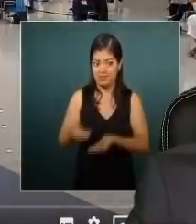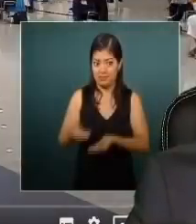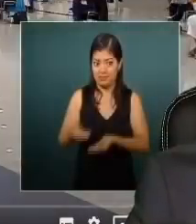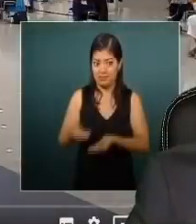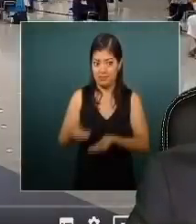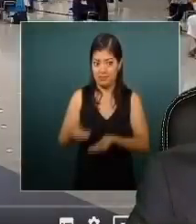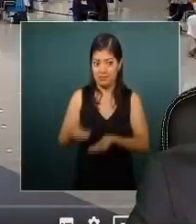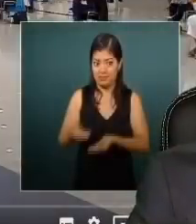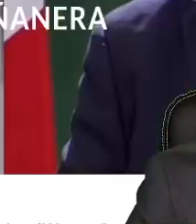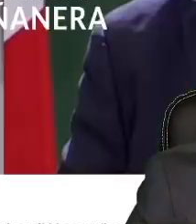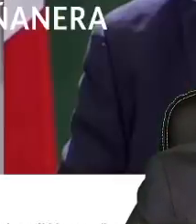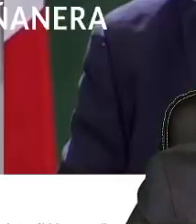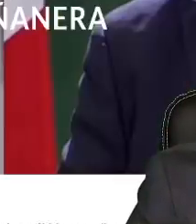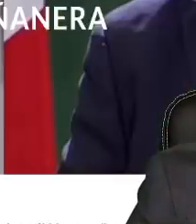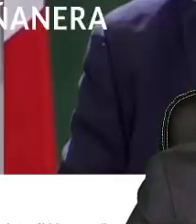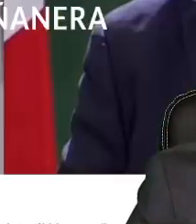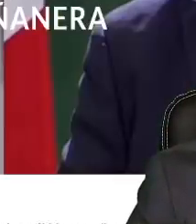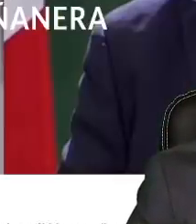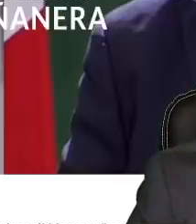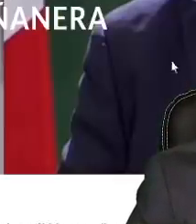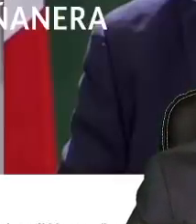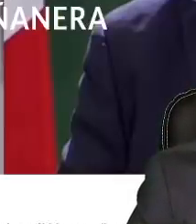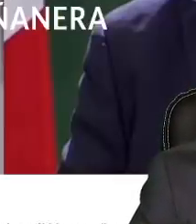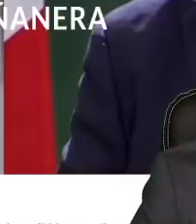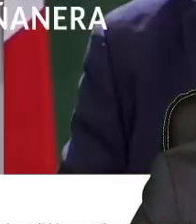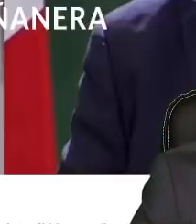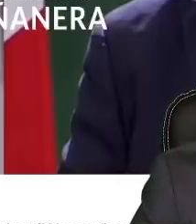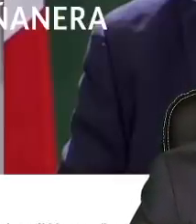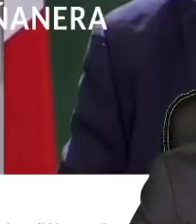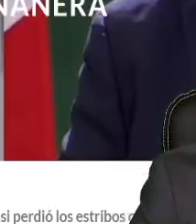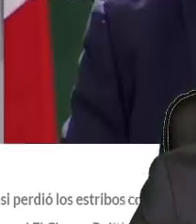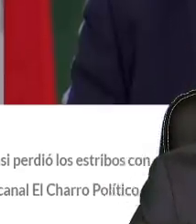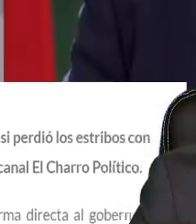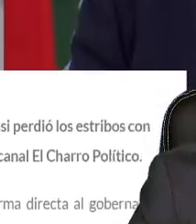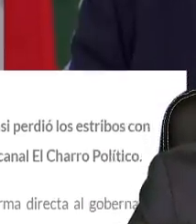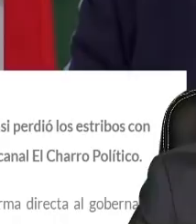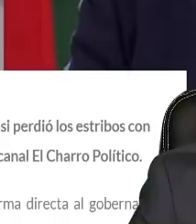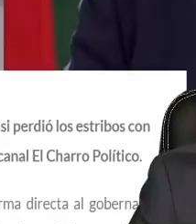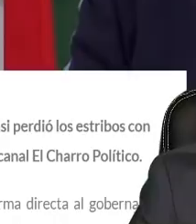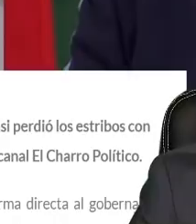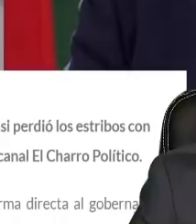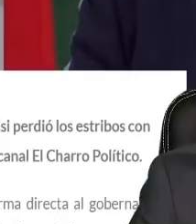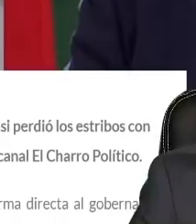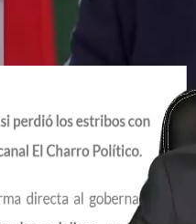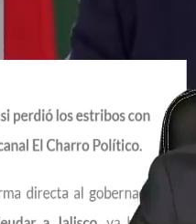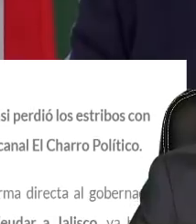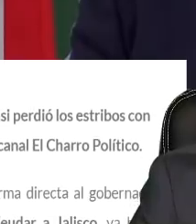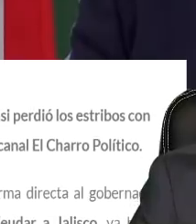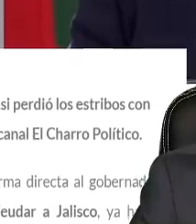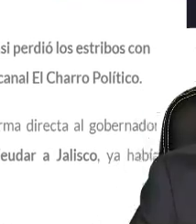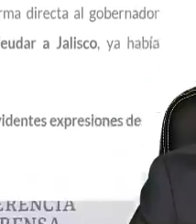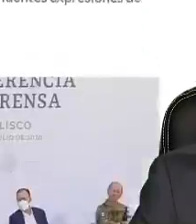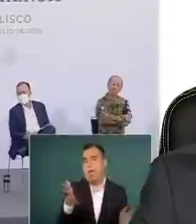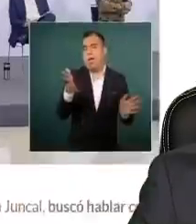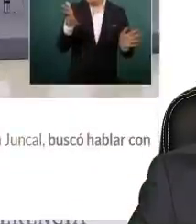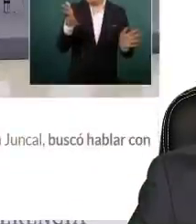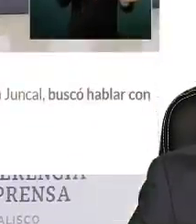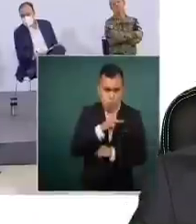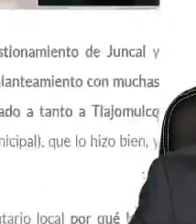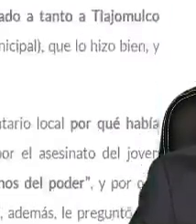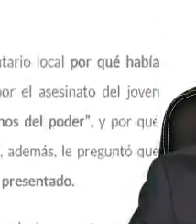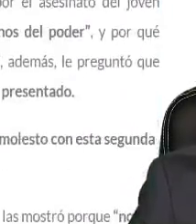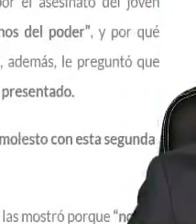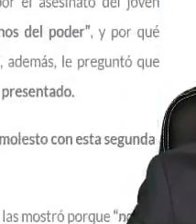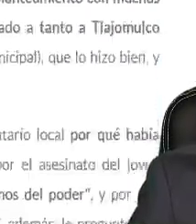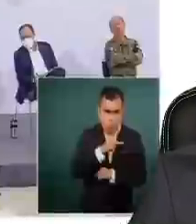eso que mismo enrique alfaro le pusieron en aprietos el faro casi pierde los estribos ante preguntas en